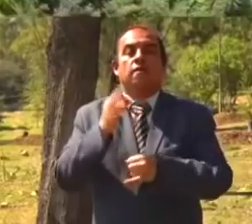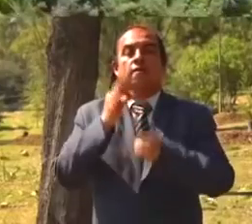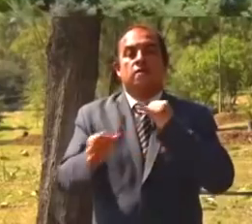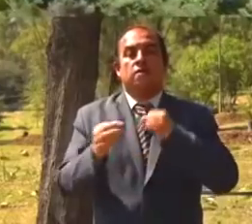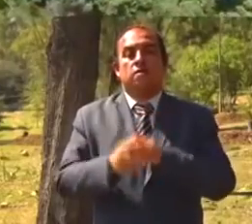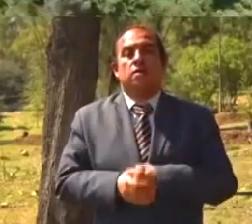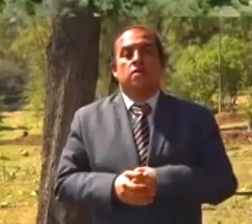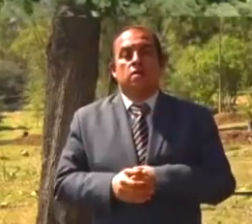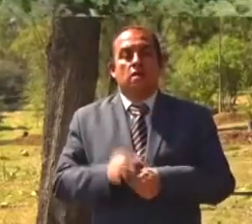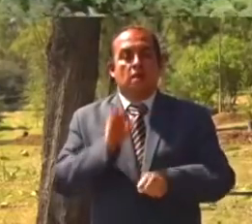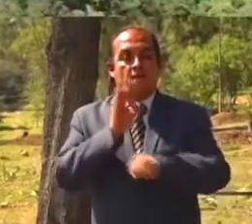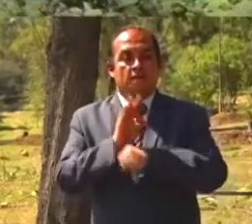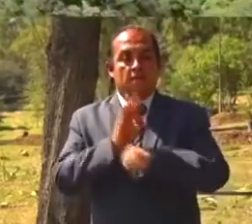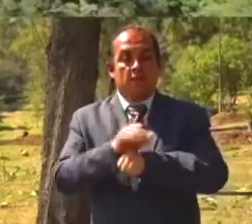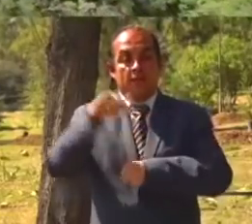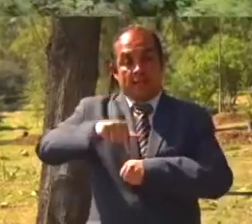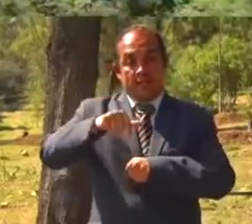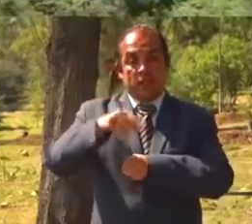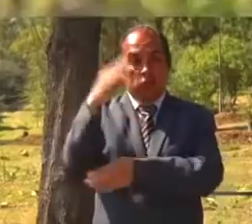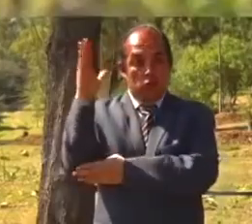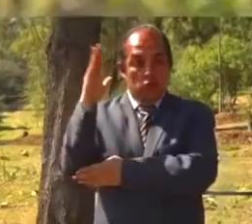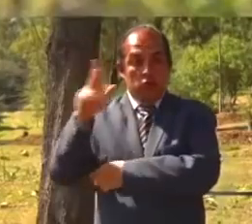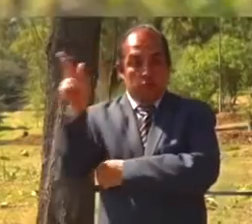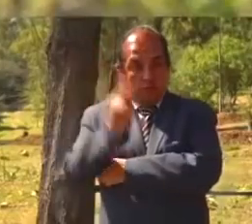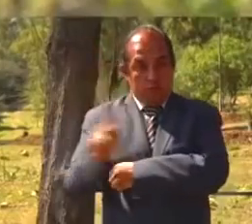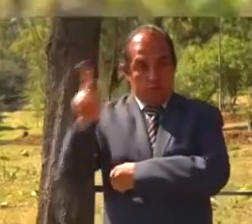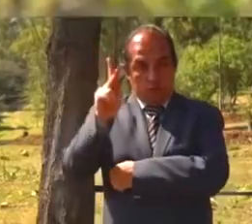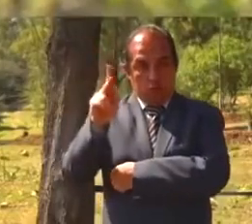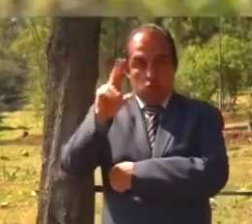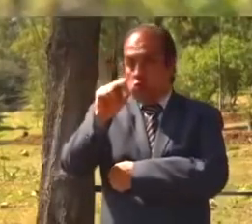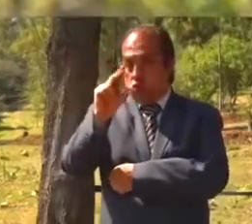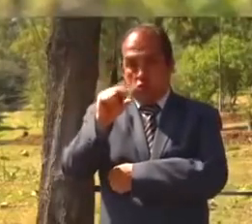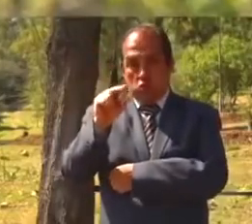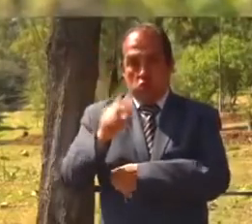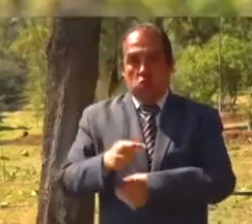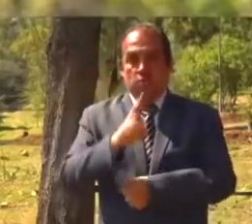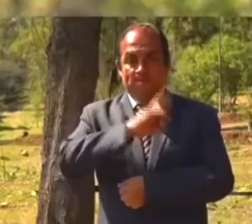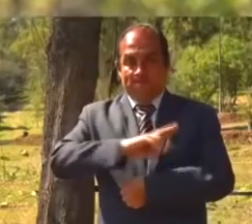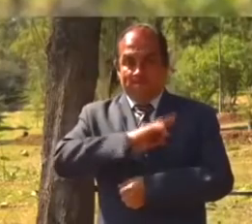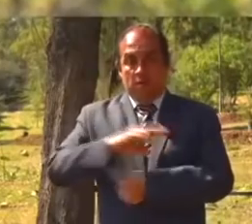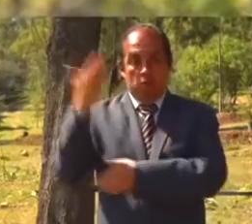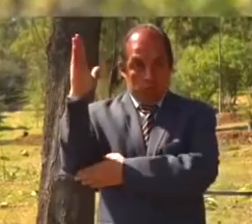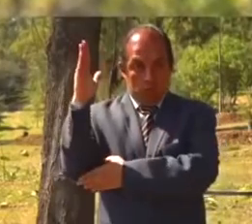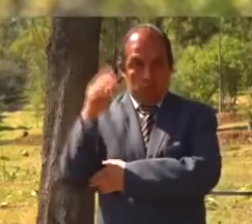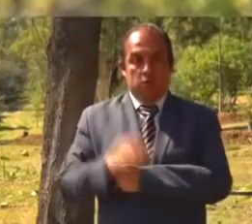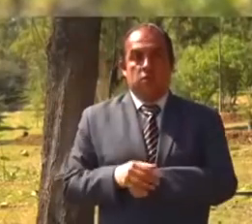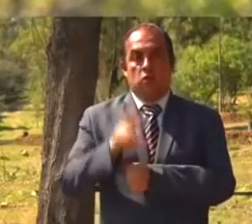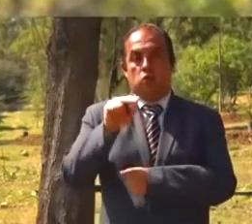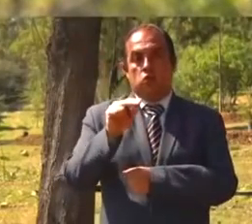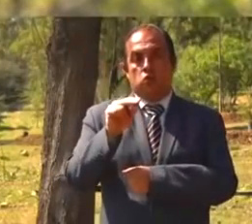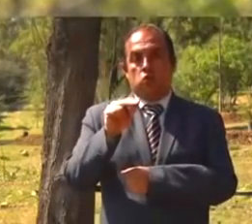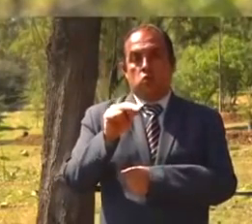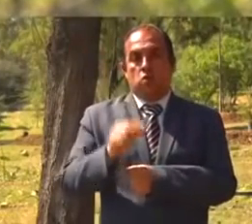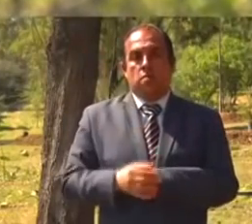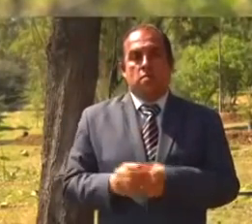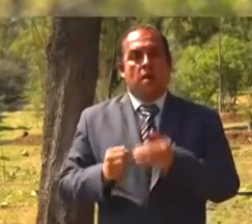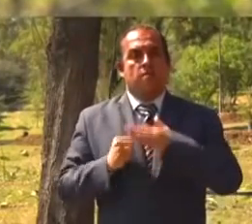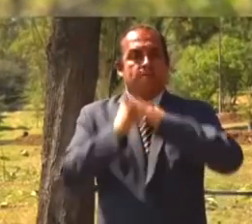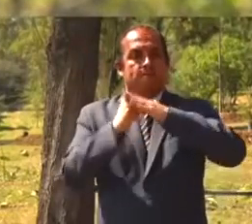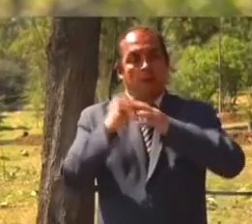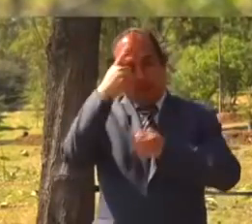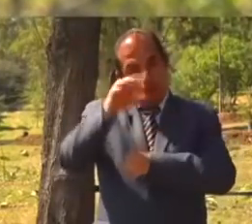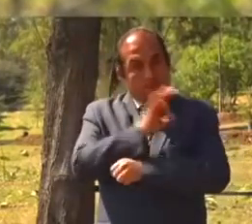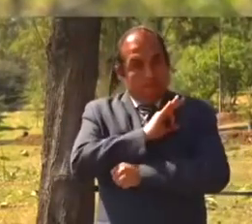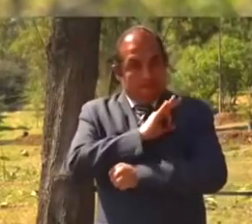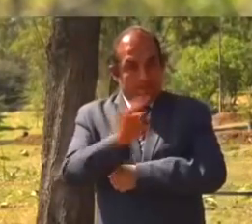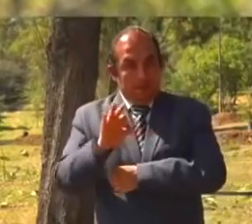la defensa de este que es un bosque público. En ningún momento se va a privatizar el bosque, sino al contrario, se va a fortalecer para